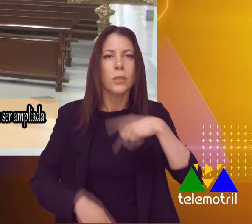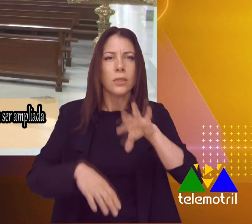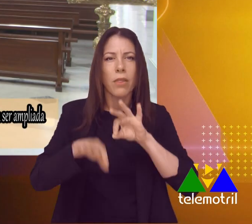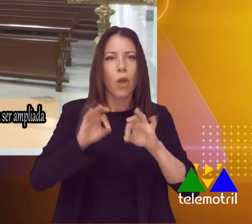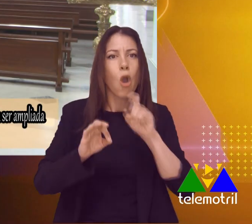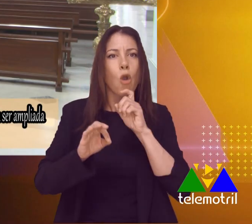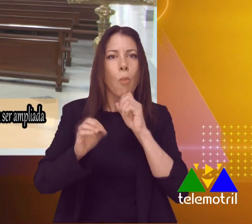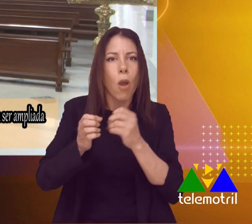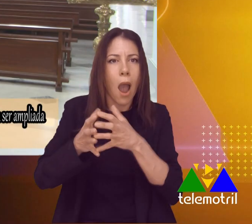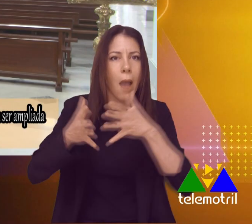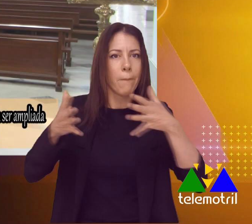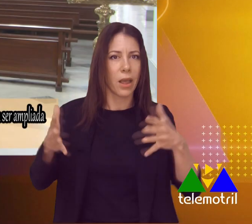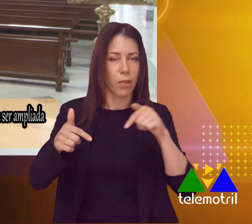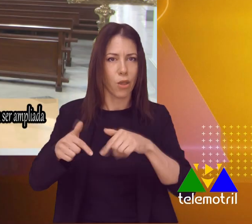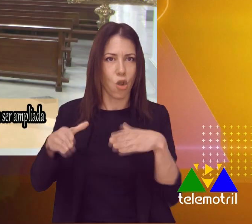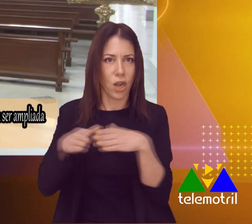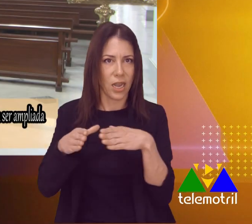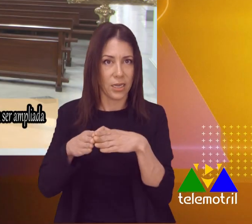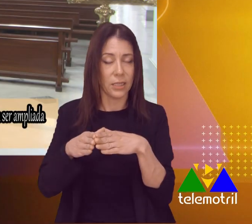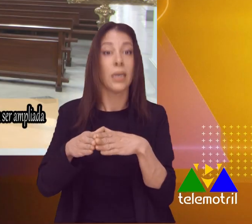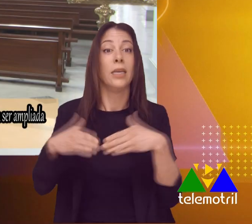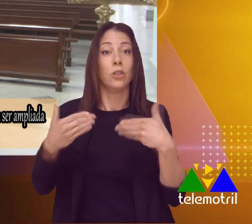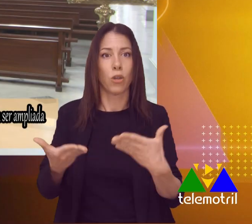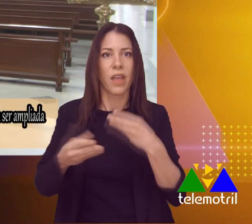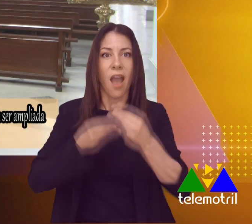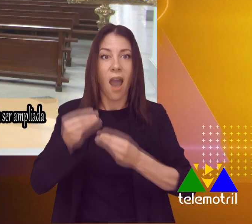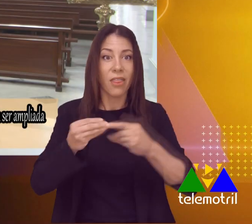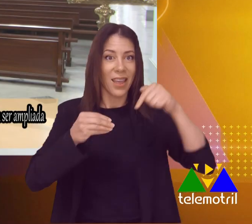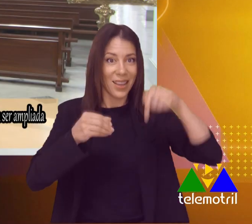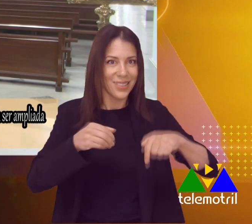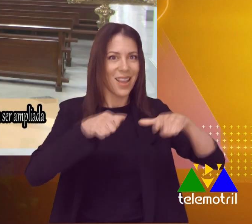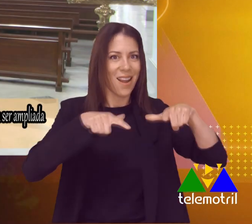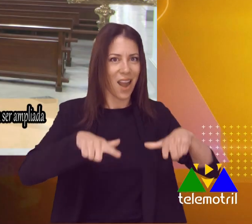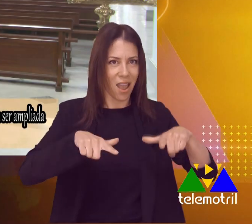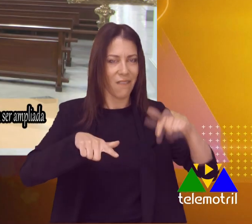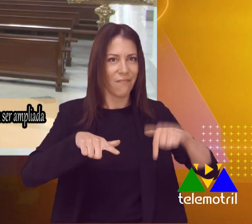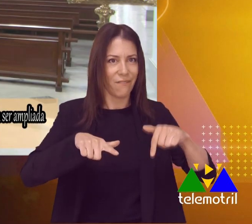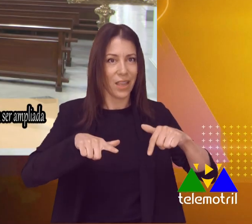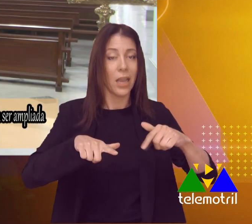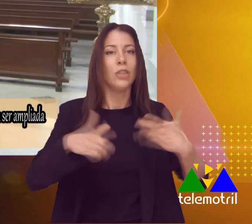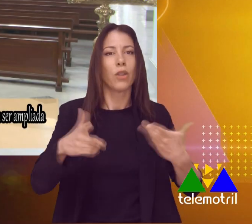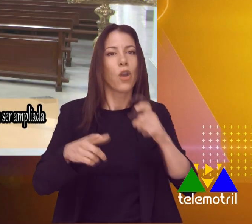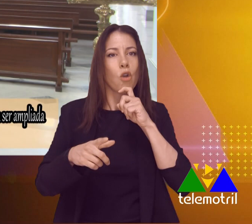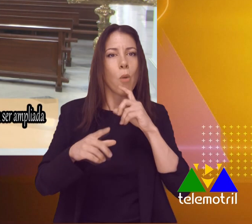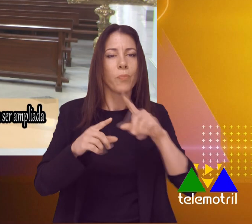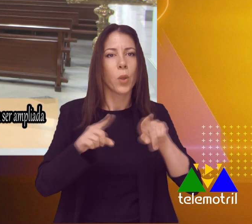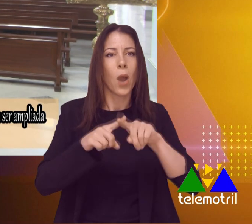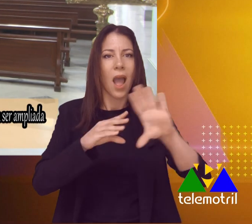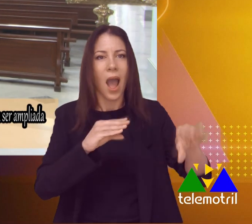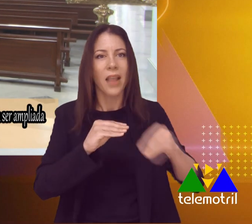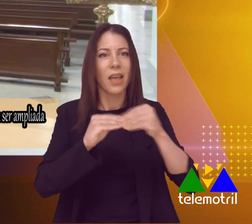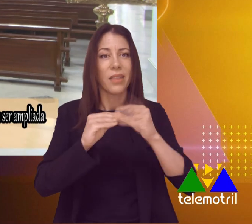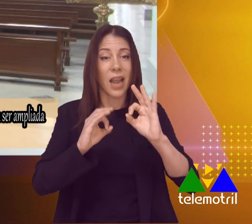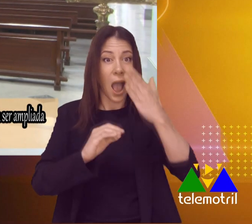la ampliación de la iglesia. Y hacen esta nave de crucero, es decir, lo que hacen es añadir a